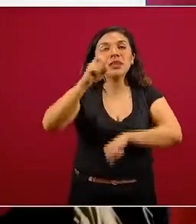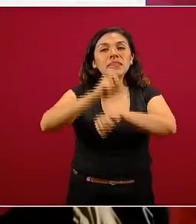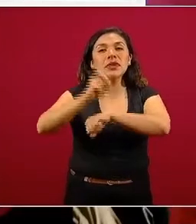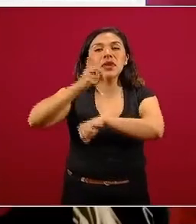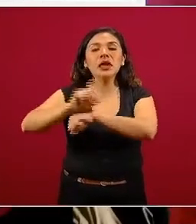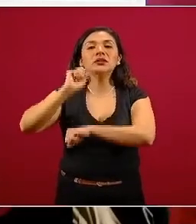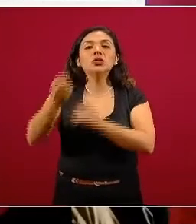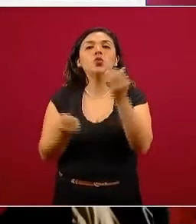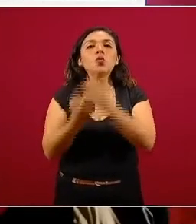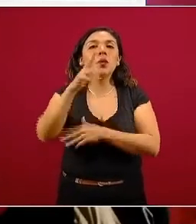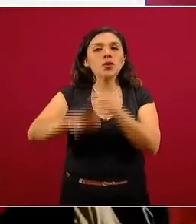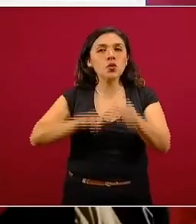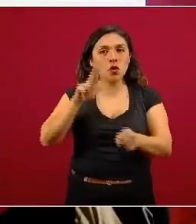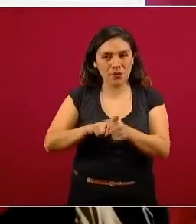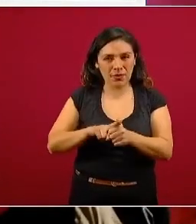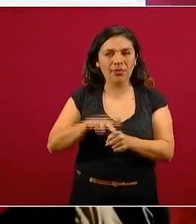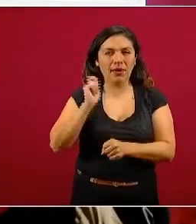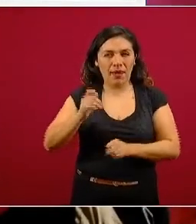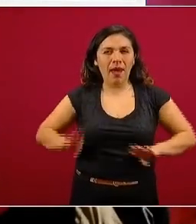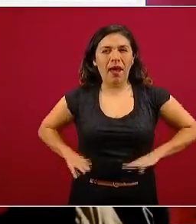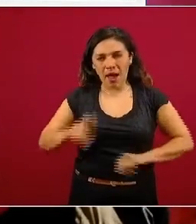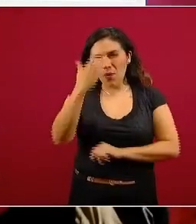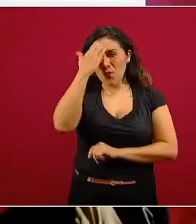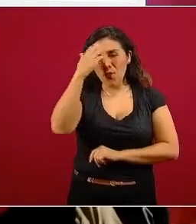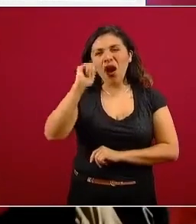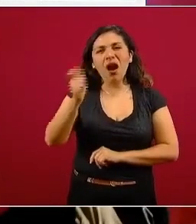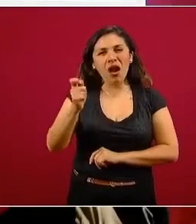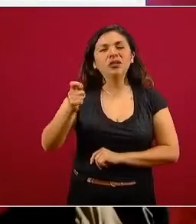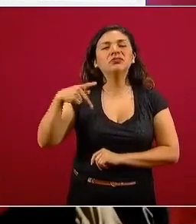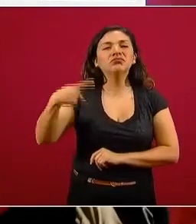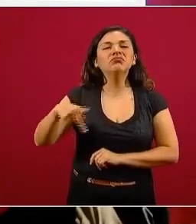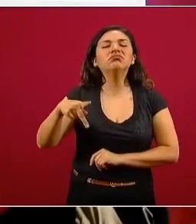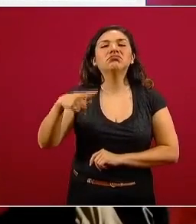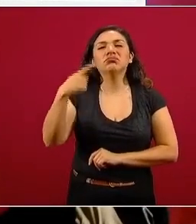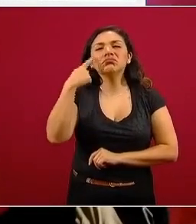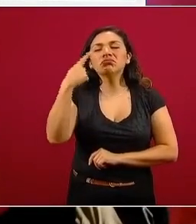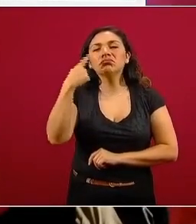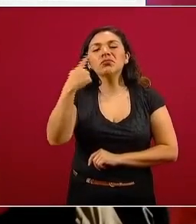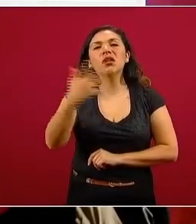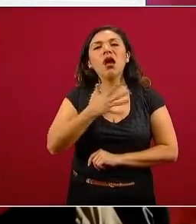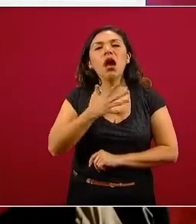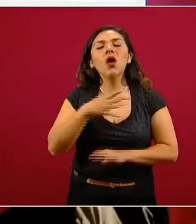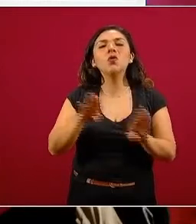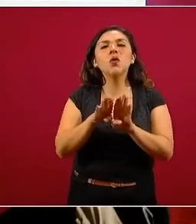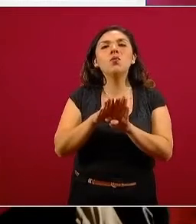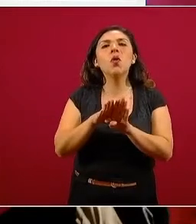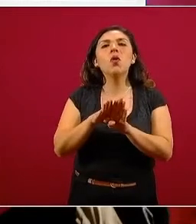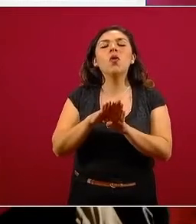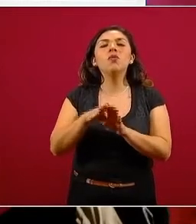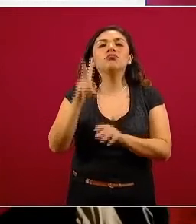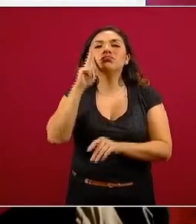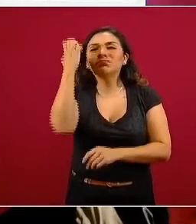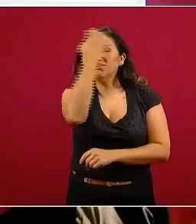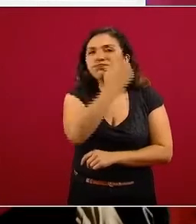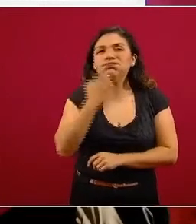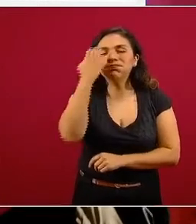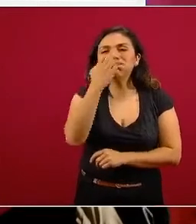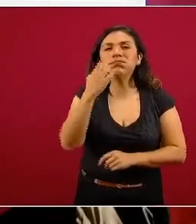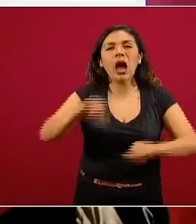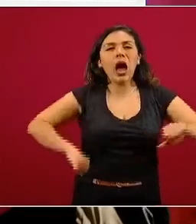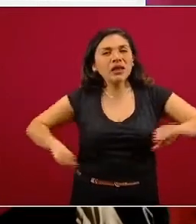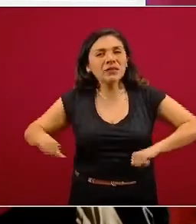nueva normalidad. Normalidad que ustedes saben se caracteriza por las intervenciones comunitarias,